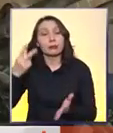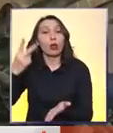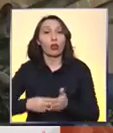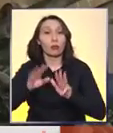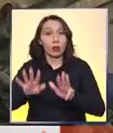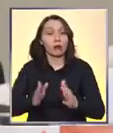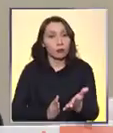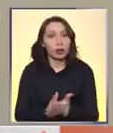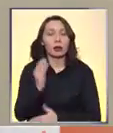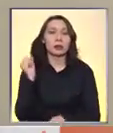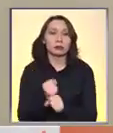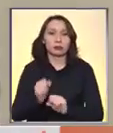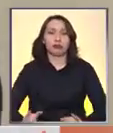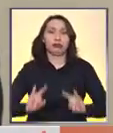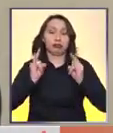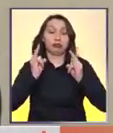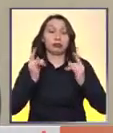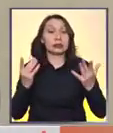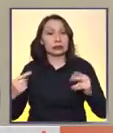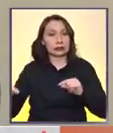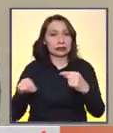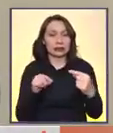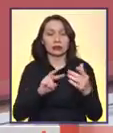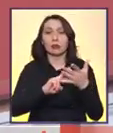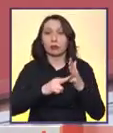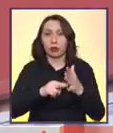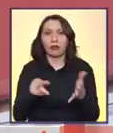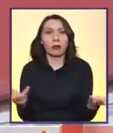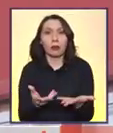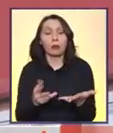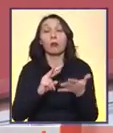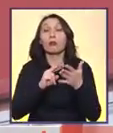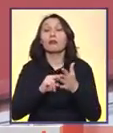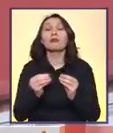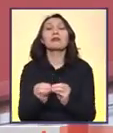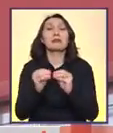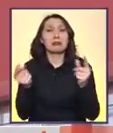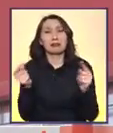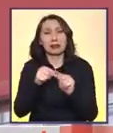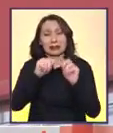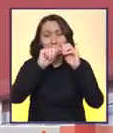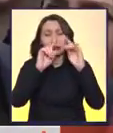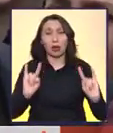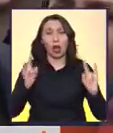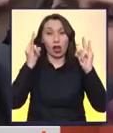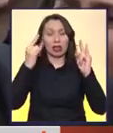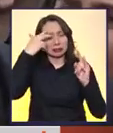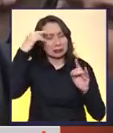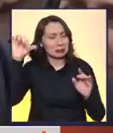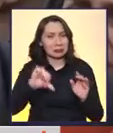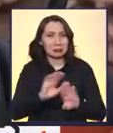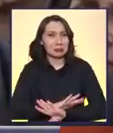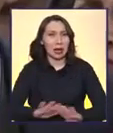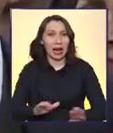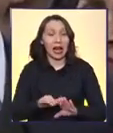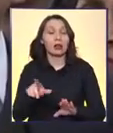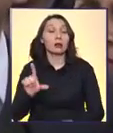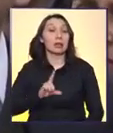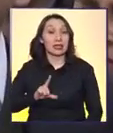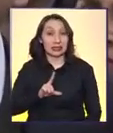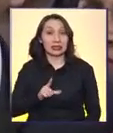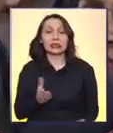comenzar las obras. Un debate que se da en medio de la polémica por los problemas de infraestructura en los colegios. El Liceo Amunátegui requiere